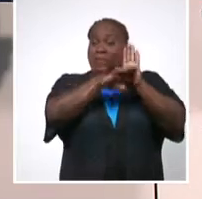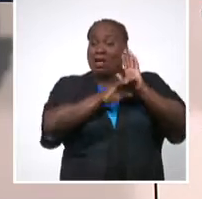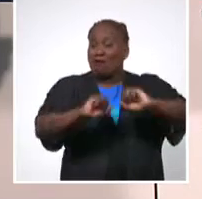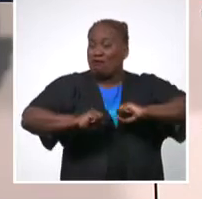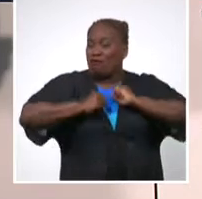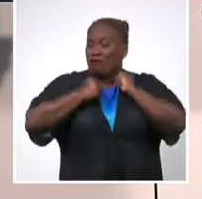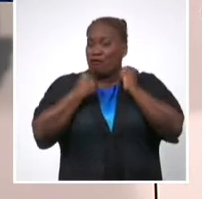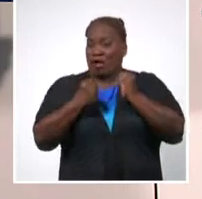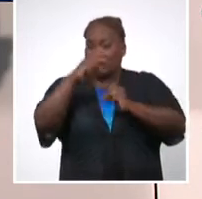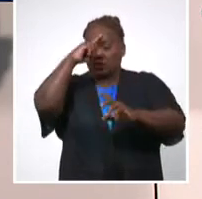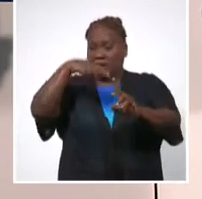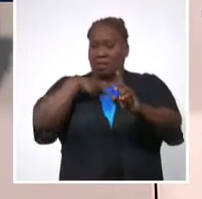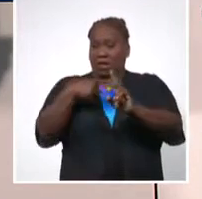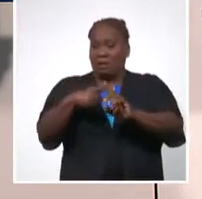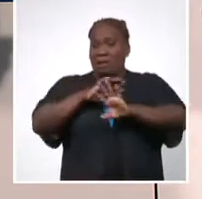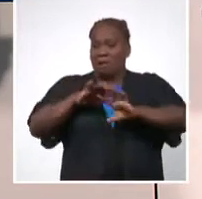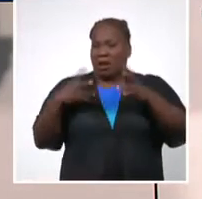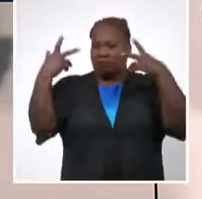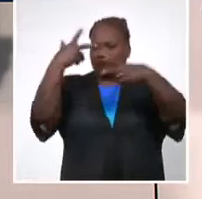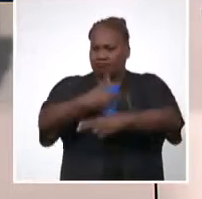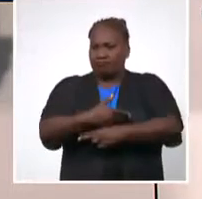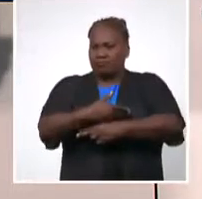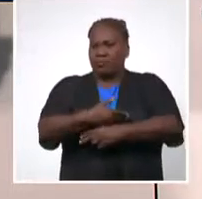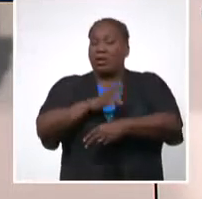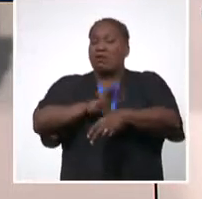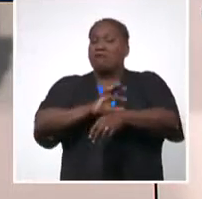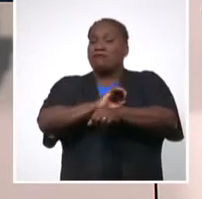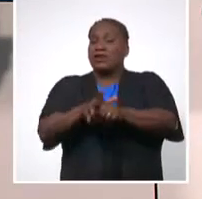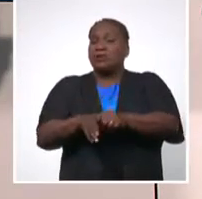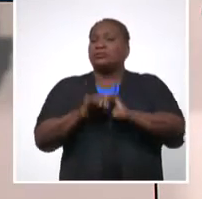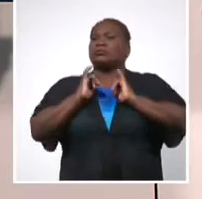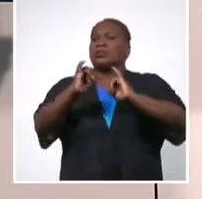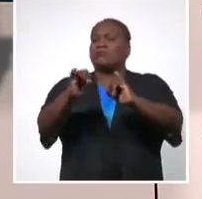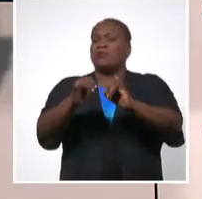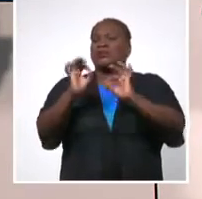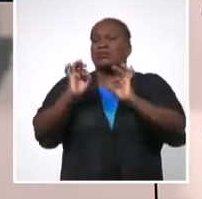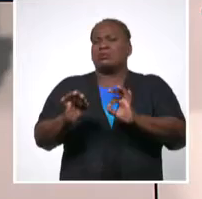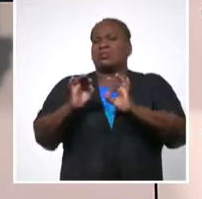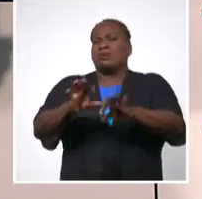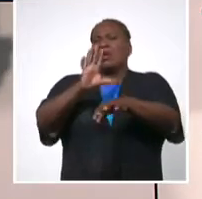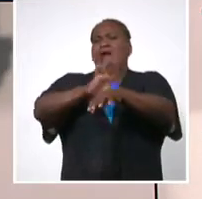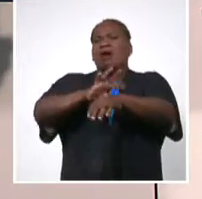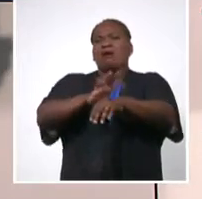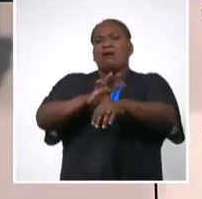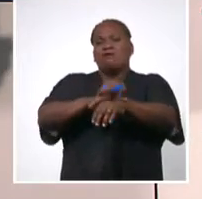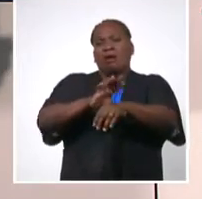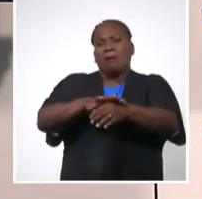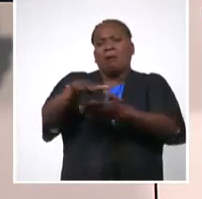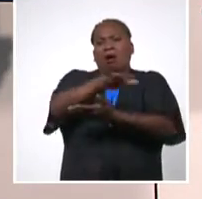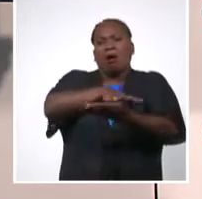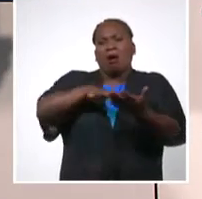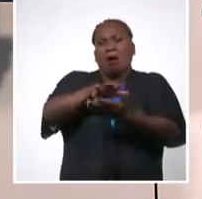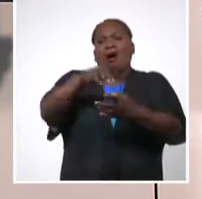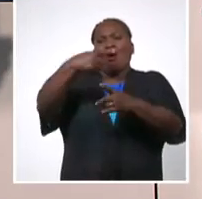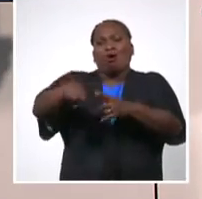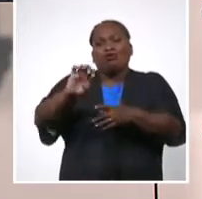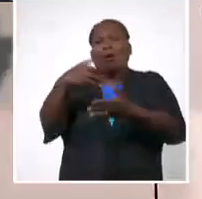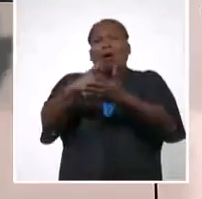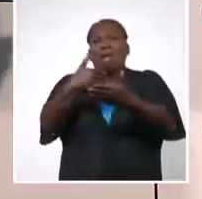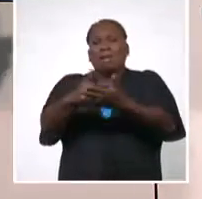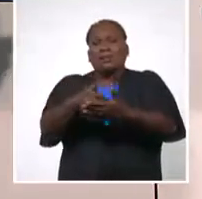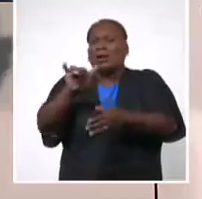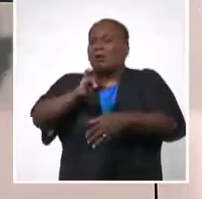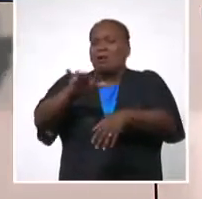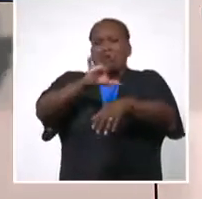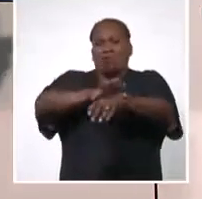fuertes para cortar las cadenas de contagios, no dejó de reportar enfermos comunitarios y otros en espacios laborales donde, como